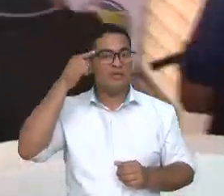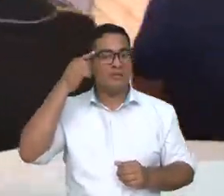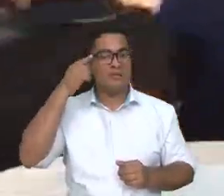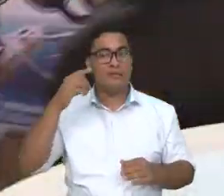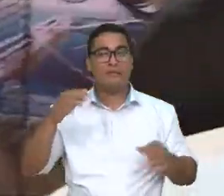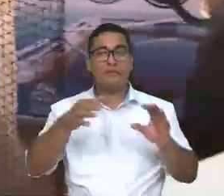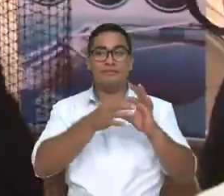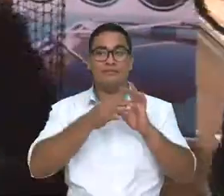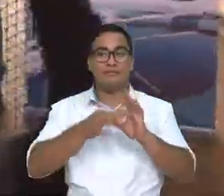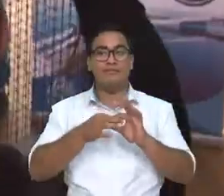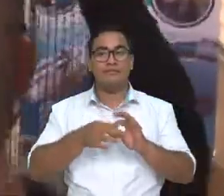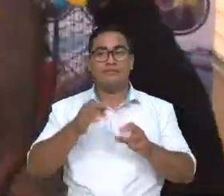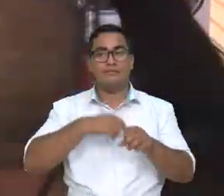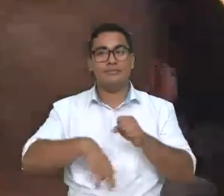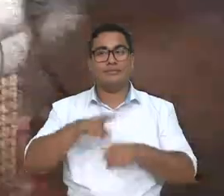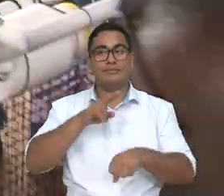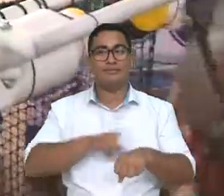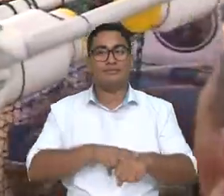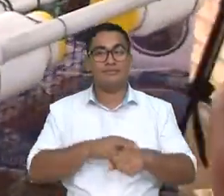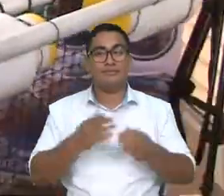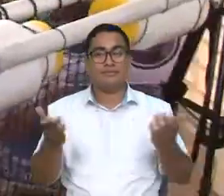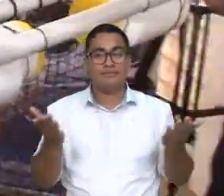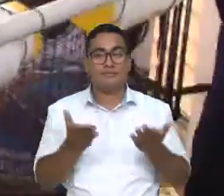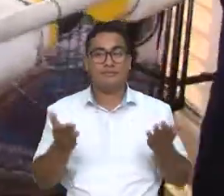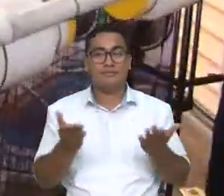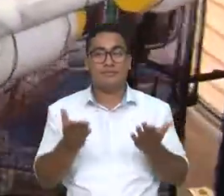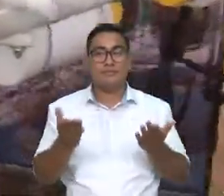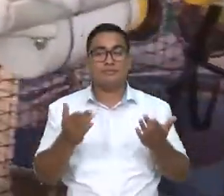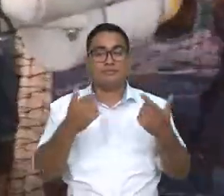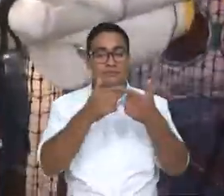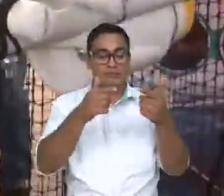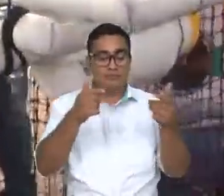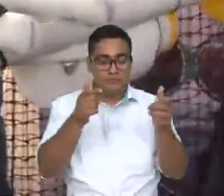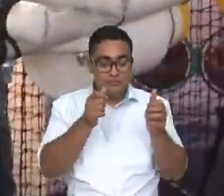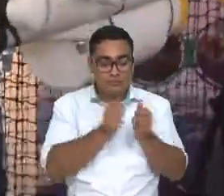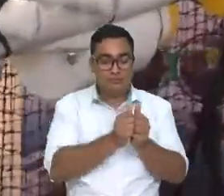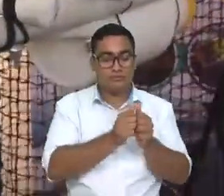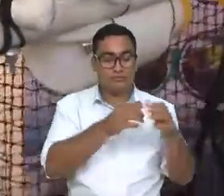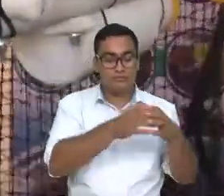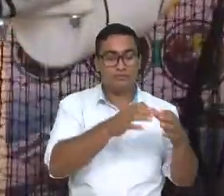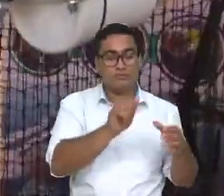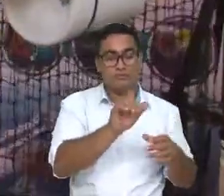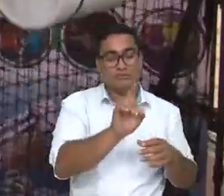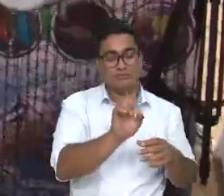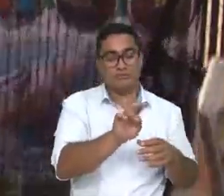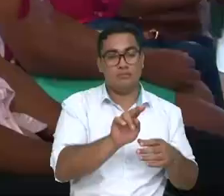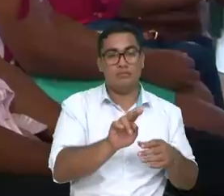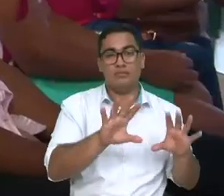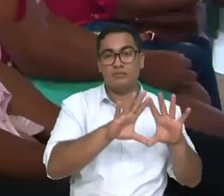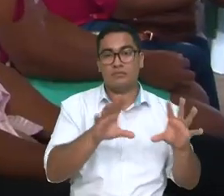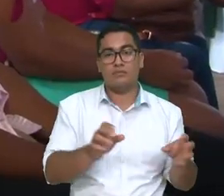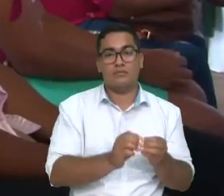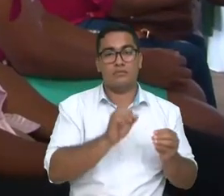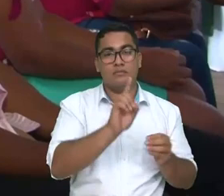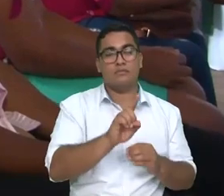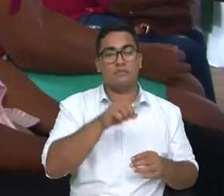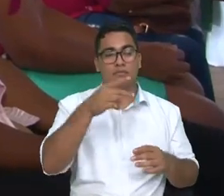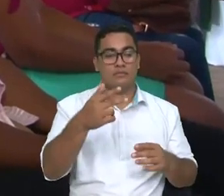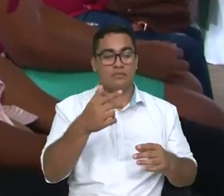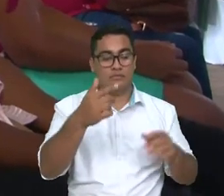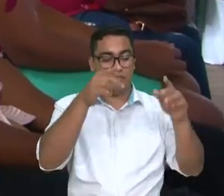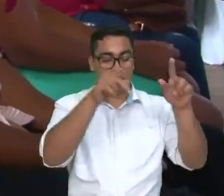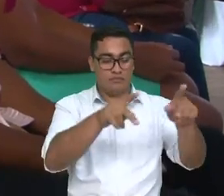Unidad Nacional a la cooperativa Abraham Moreno que tiene un total de 17